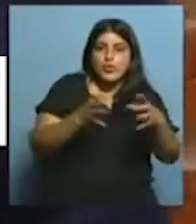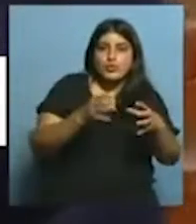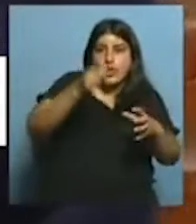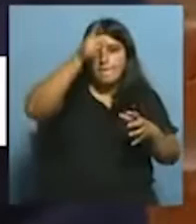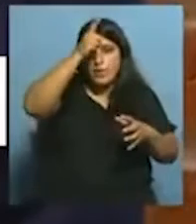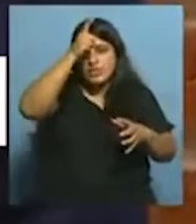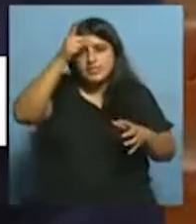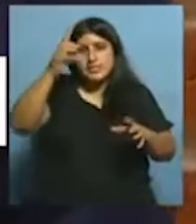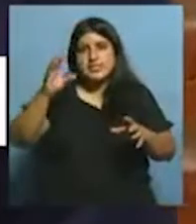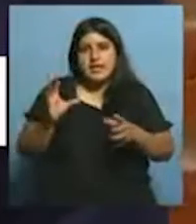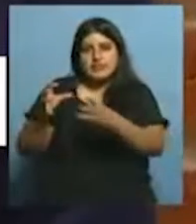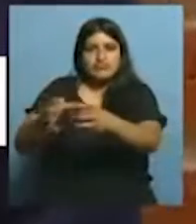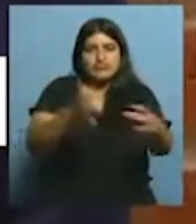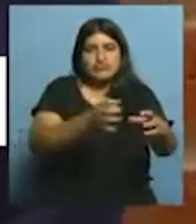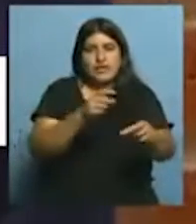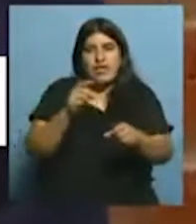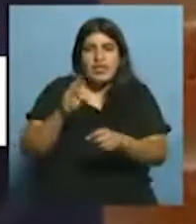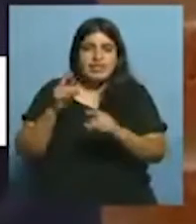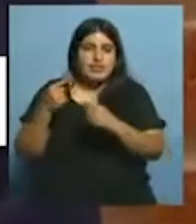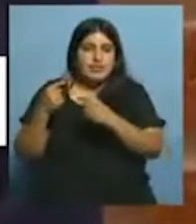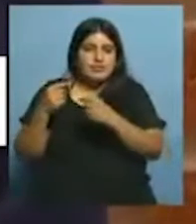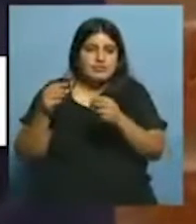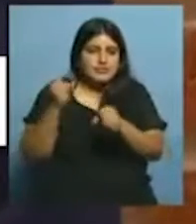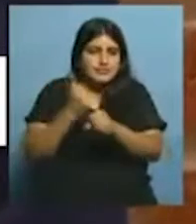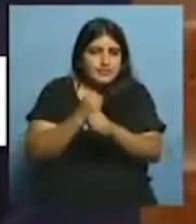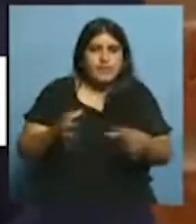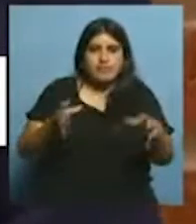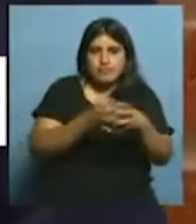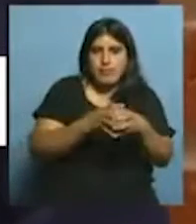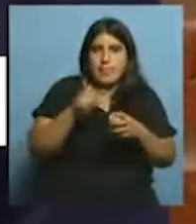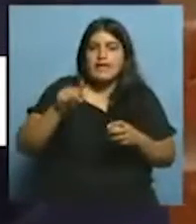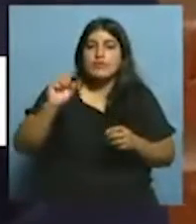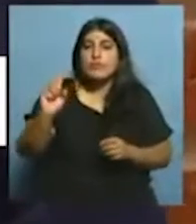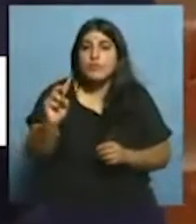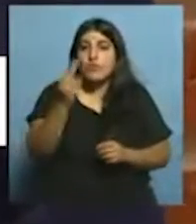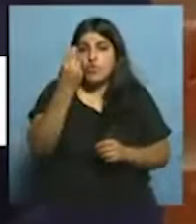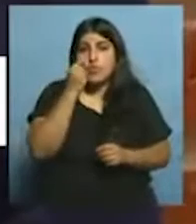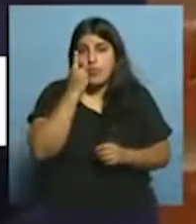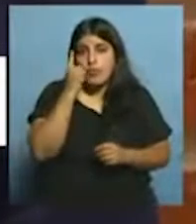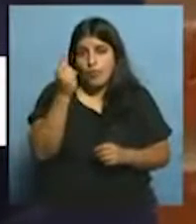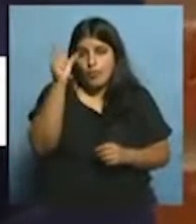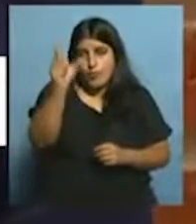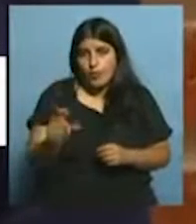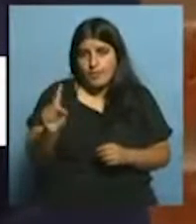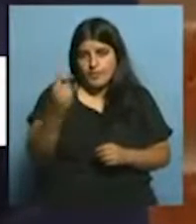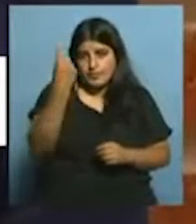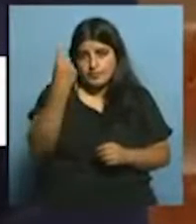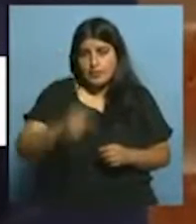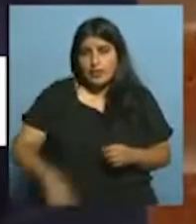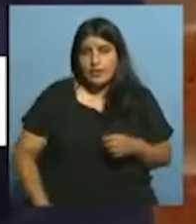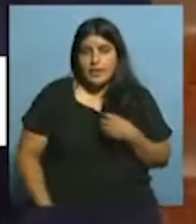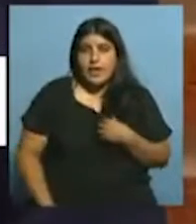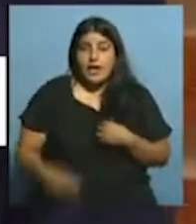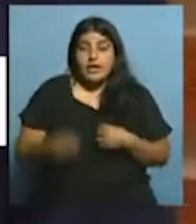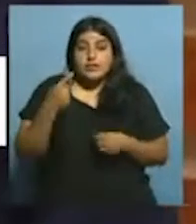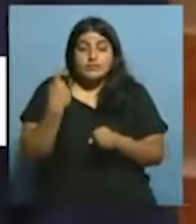policía. Lamentablemente allí hubo una víctima fatal producto de esto, ¿no? Sí, hubo una víctima fatal, todavía no